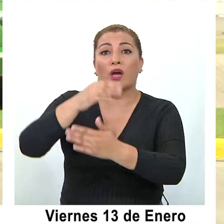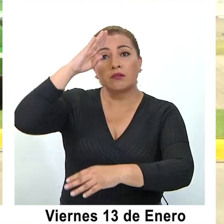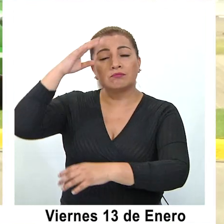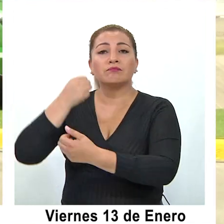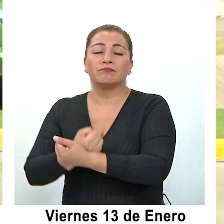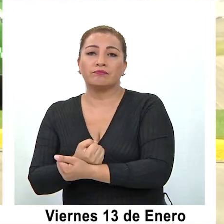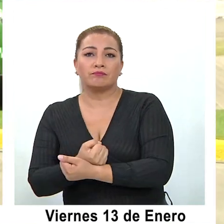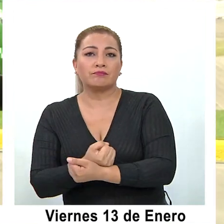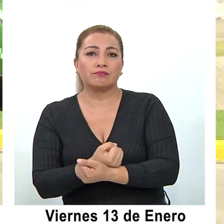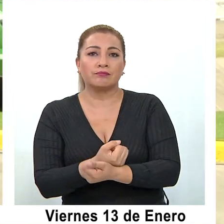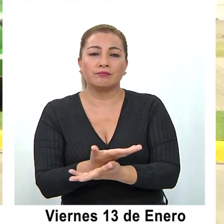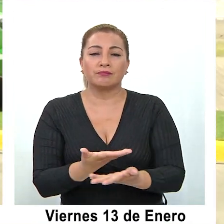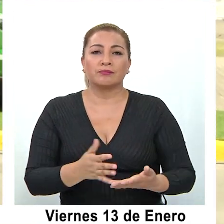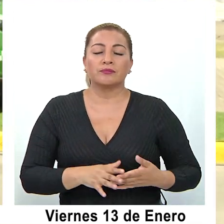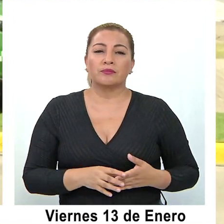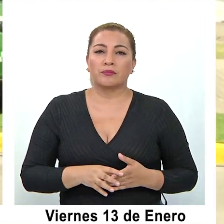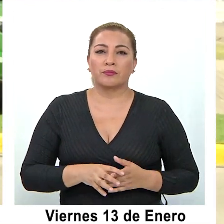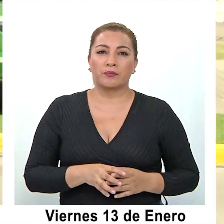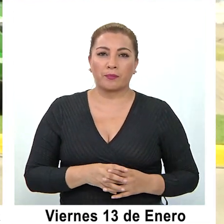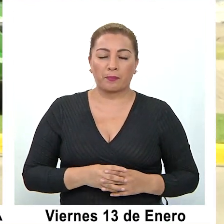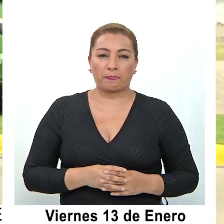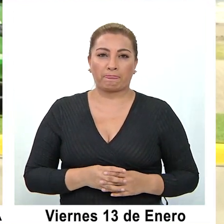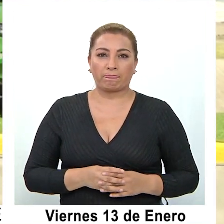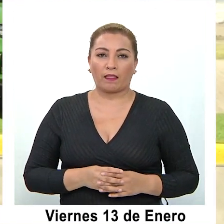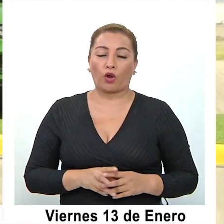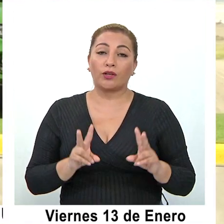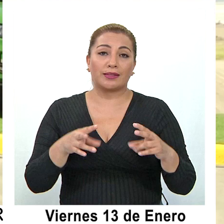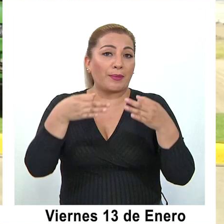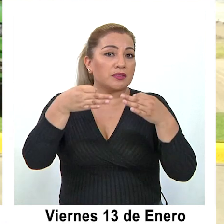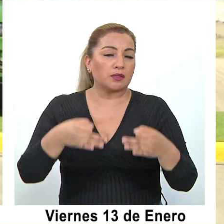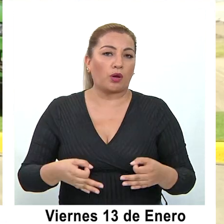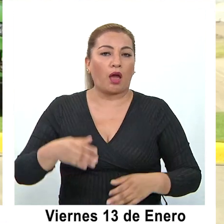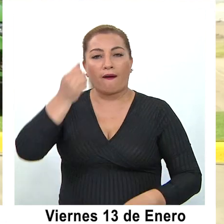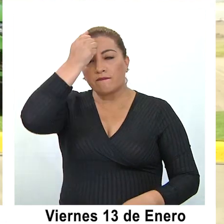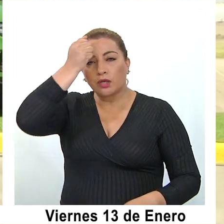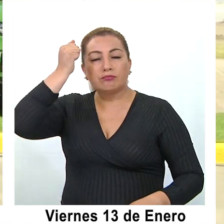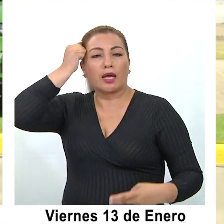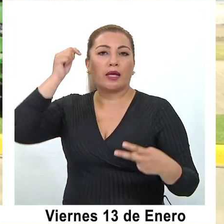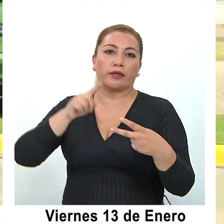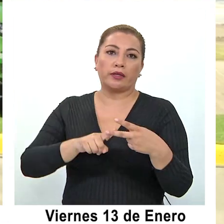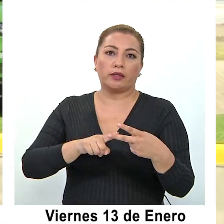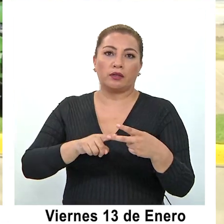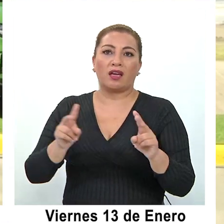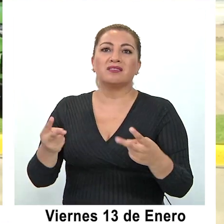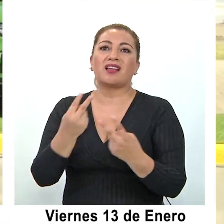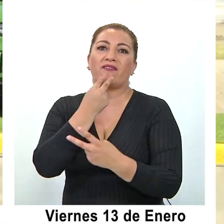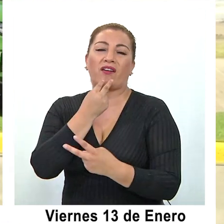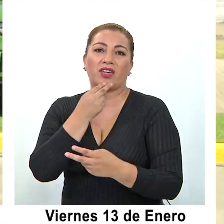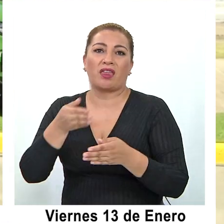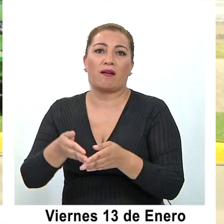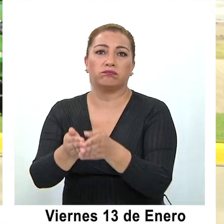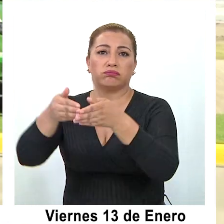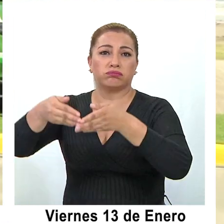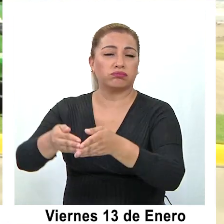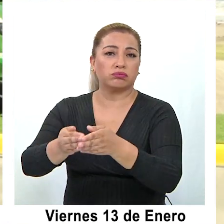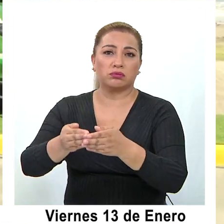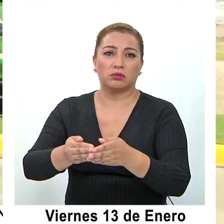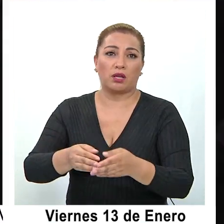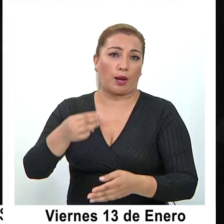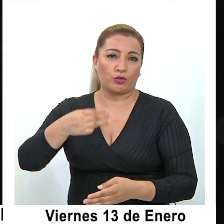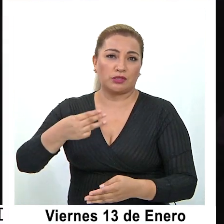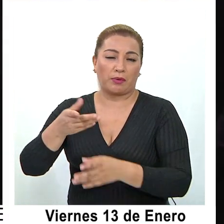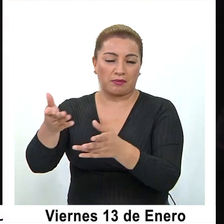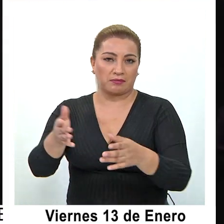también a otras instancias que tienen que ver con la seguridad, bomberos, salvavidas, al bote salvavidas, los mismos